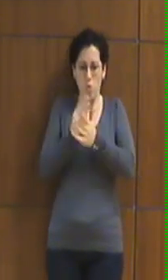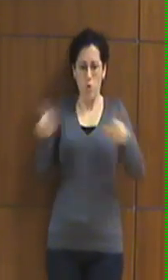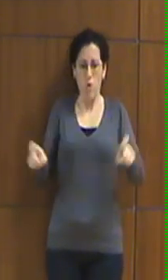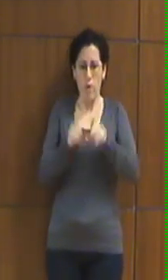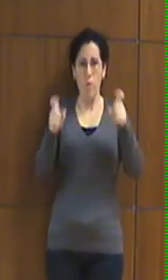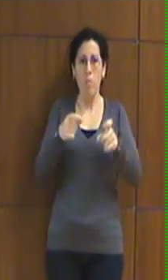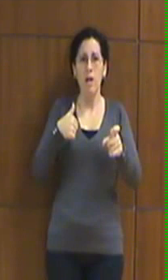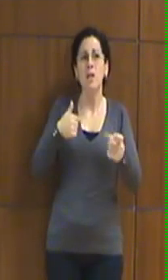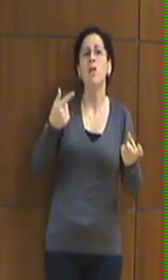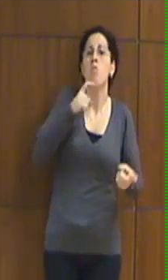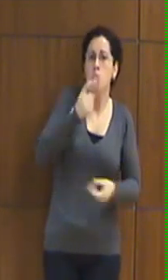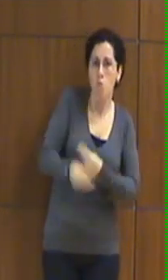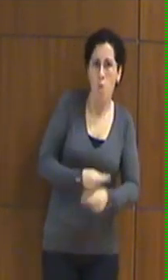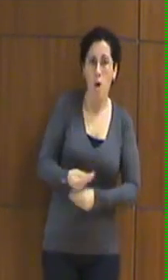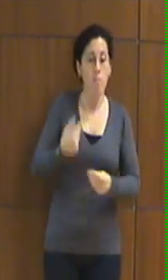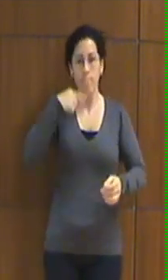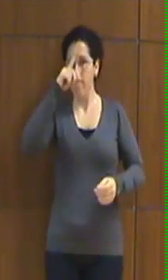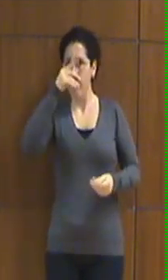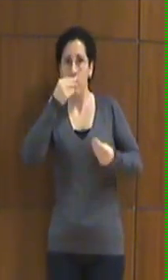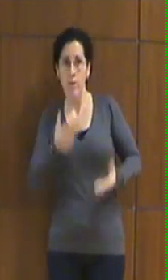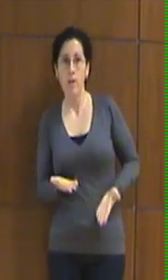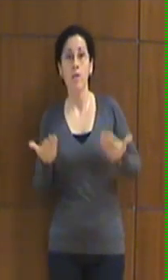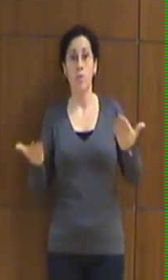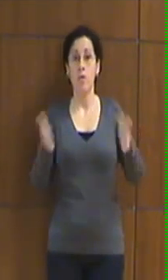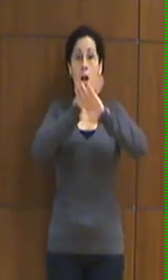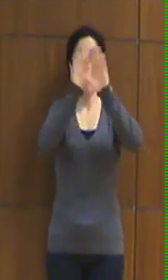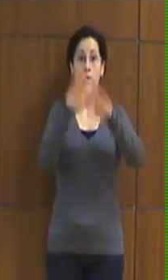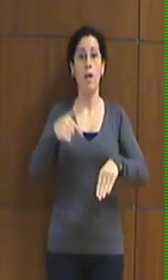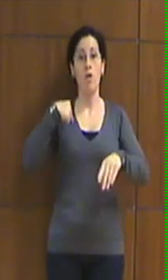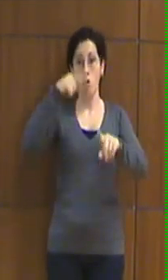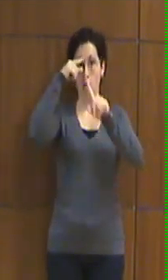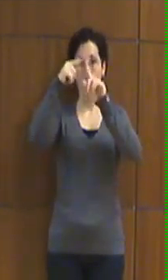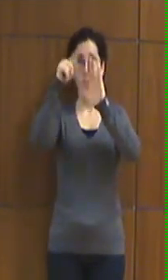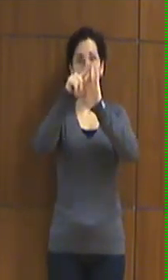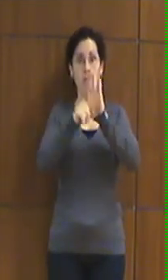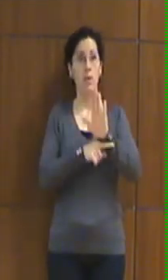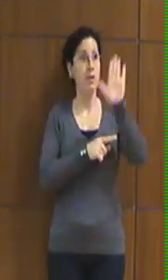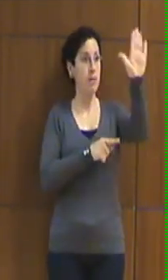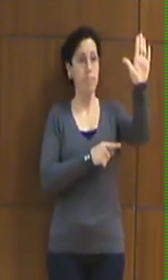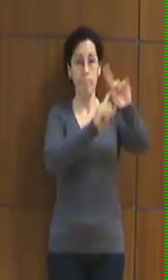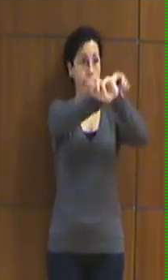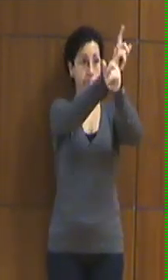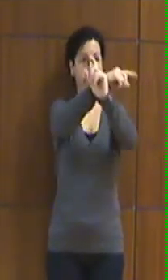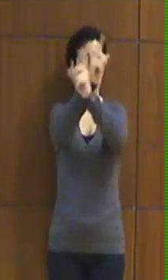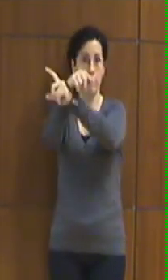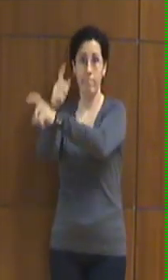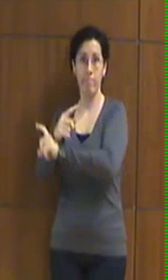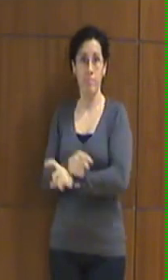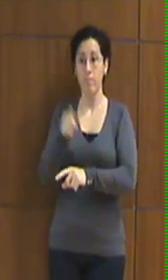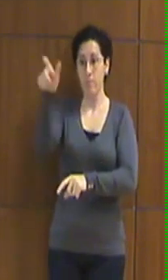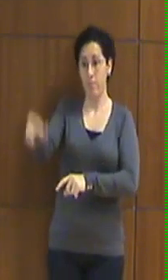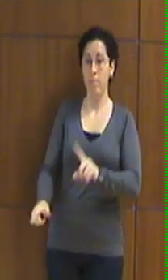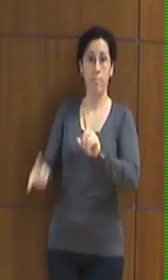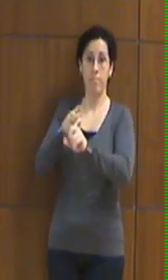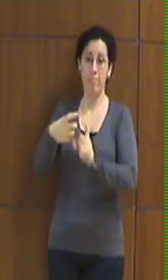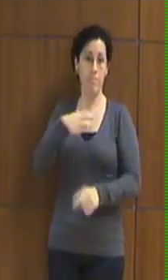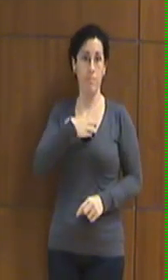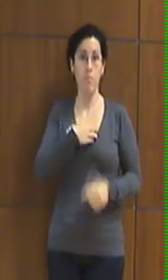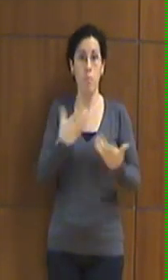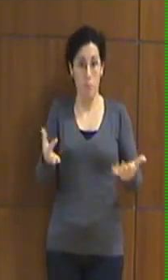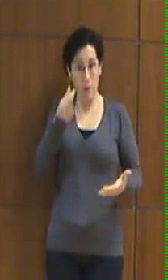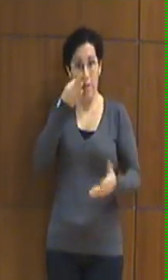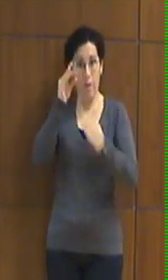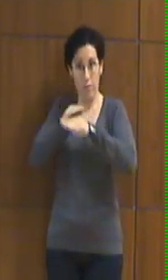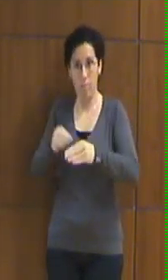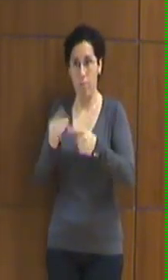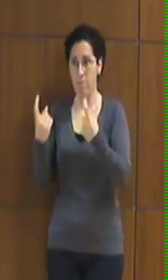muy bien, es que cómo lo hago, ¿no? Entonces se plantean unos objetivos que al final tú les dices que realmente esos objetivos no va a poder conseguirlos. Pero claro, esa formación es necesaria para que ellos